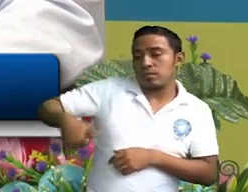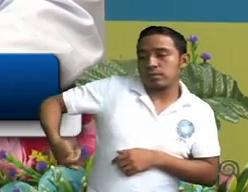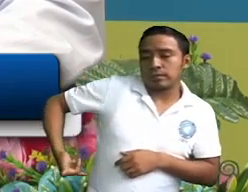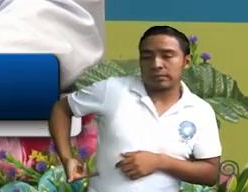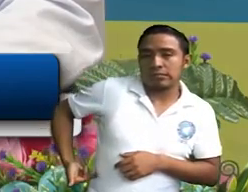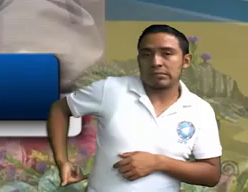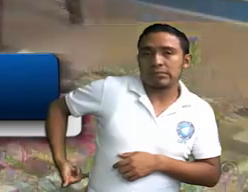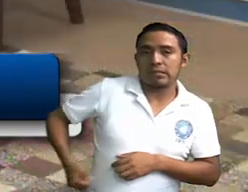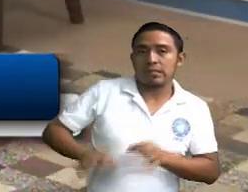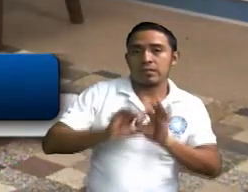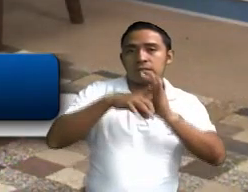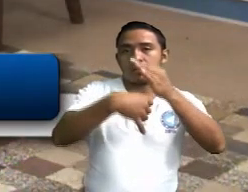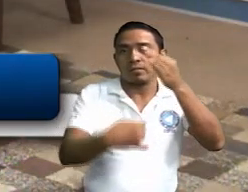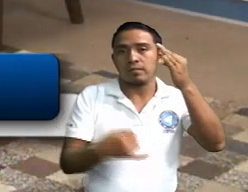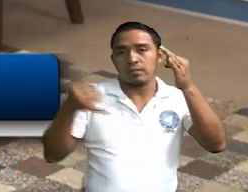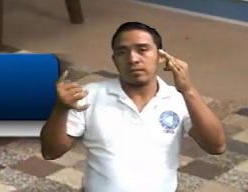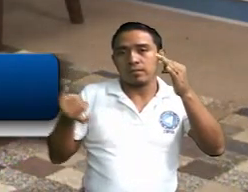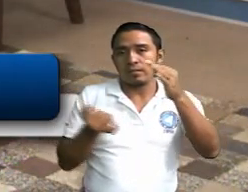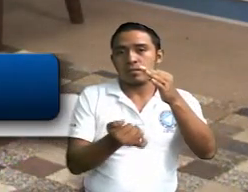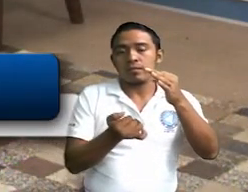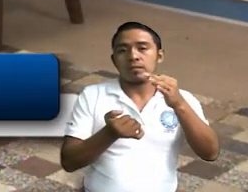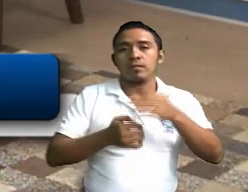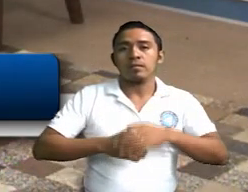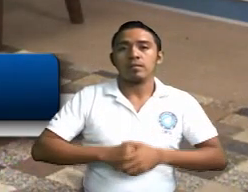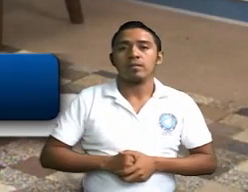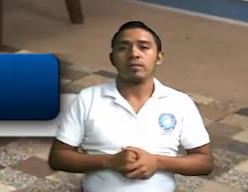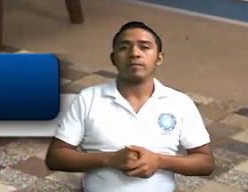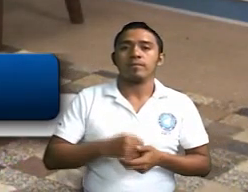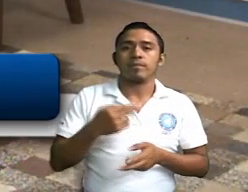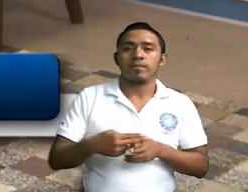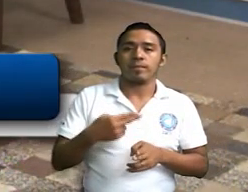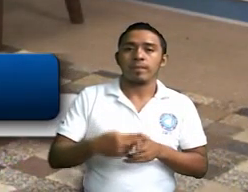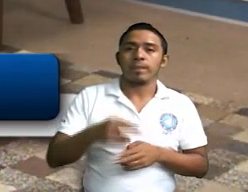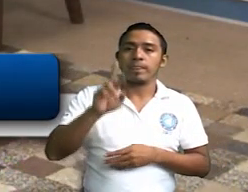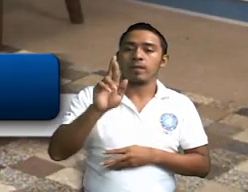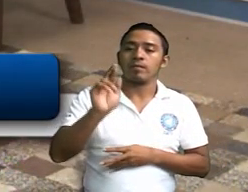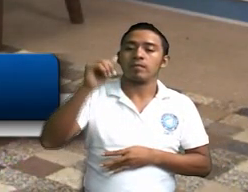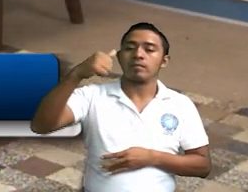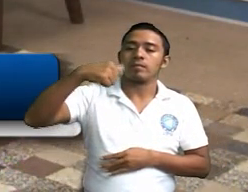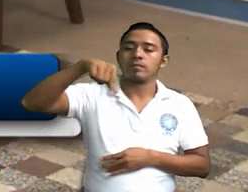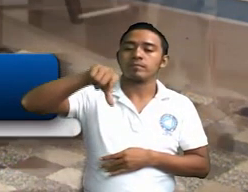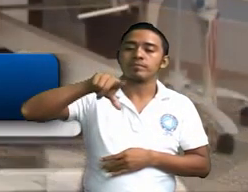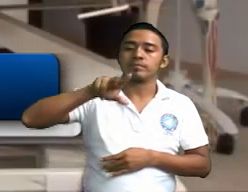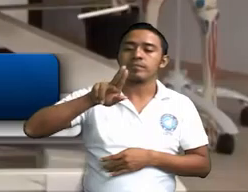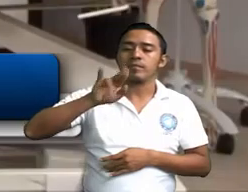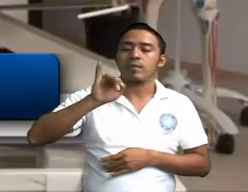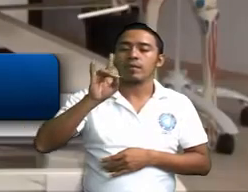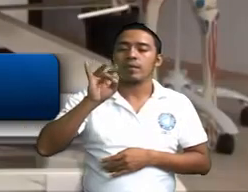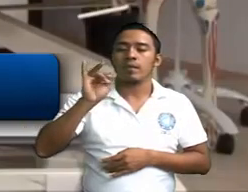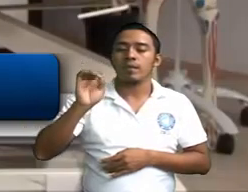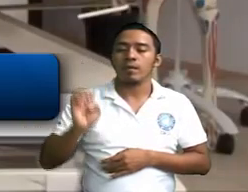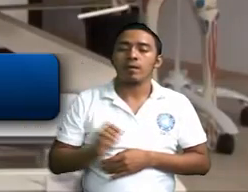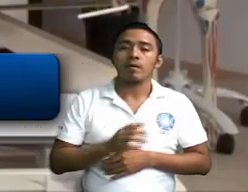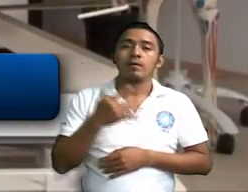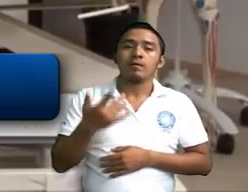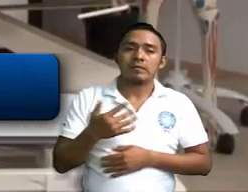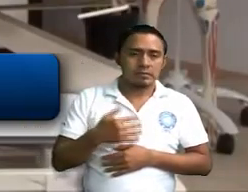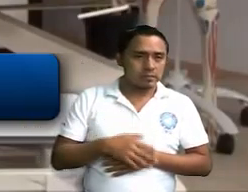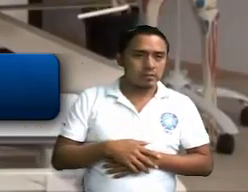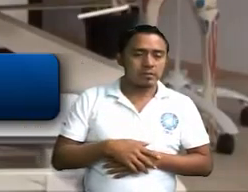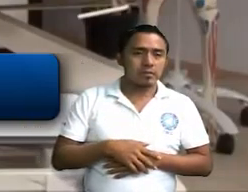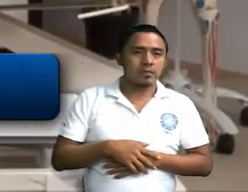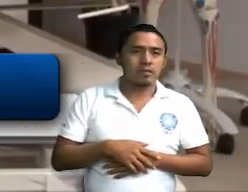inyección. La inyección es la raquidia, que se dice popularmente. Correctamente. ¿Suelen presentar posteriormente